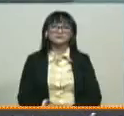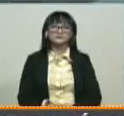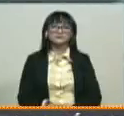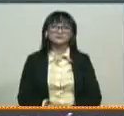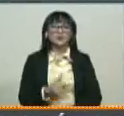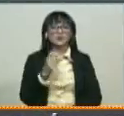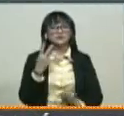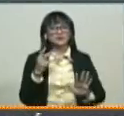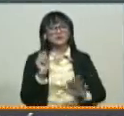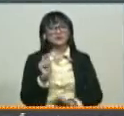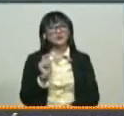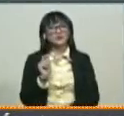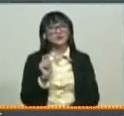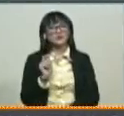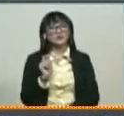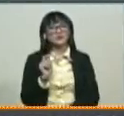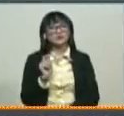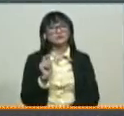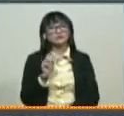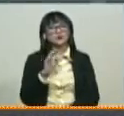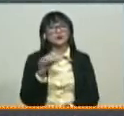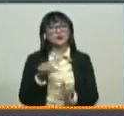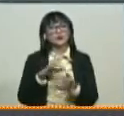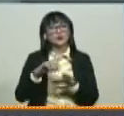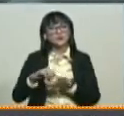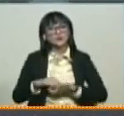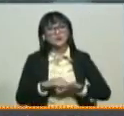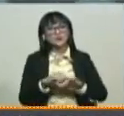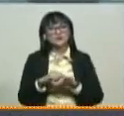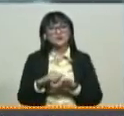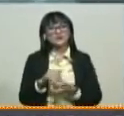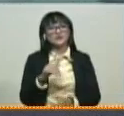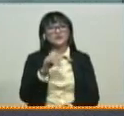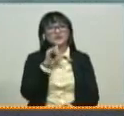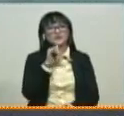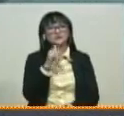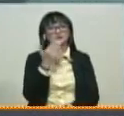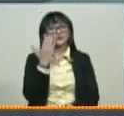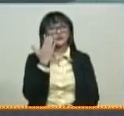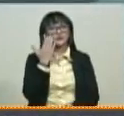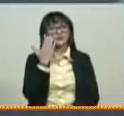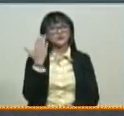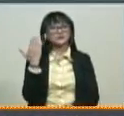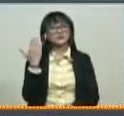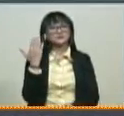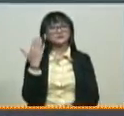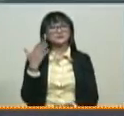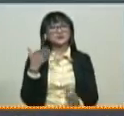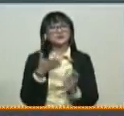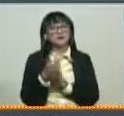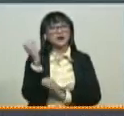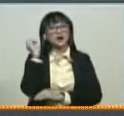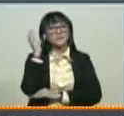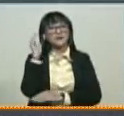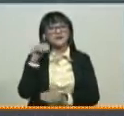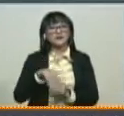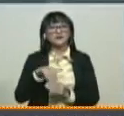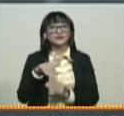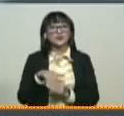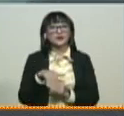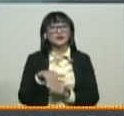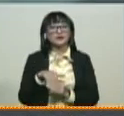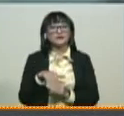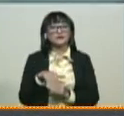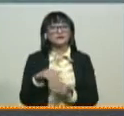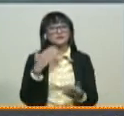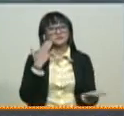Bien, 1:07 de la tarde. A esta hora nos vamos al estado Trujillo. Vamos a conocer cómo se vive precisamente todo lo que tiene que ver con esta campaña electoral en esta entidad de nuestro